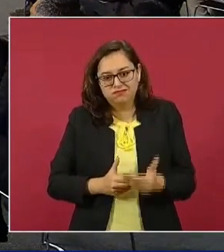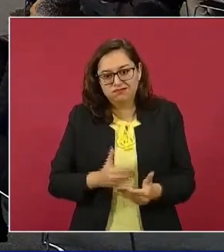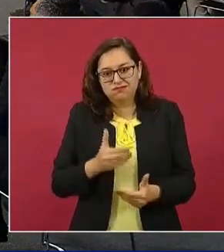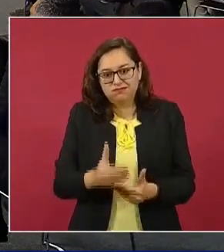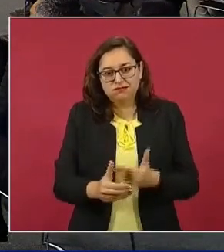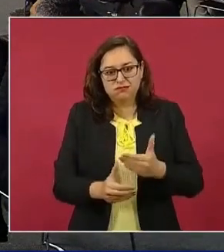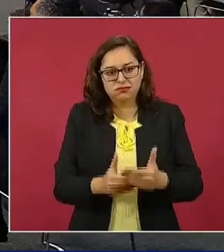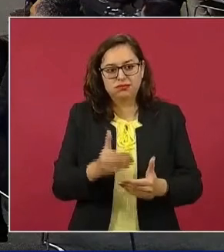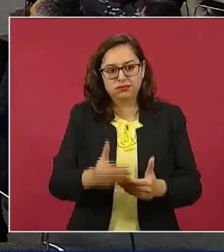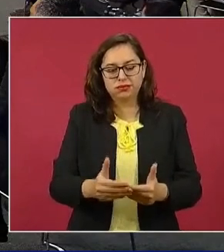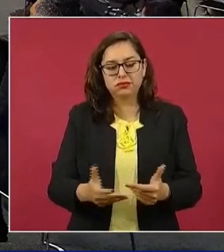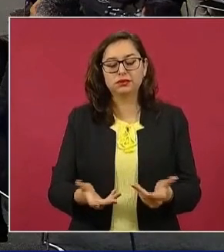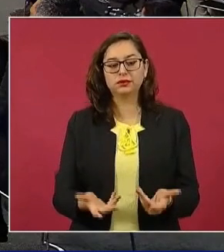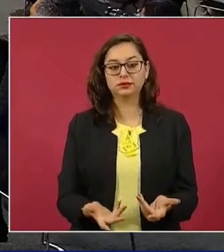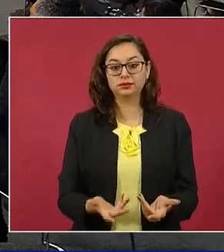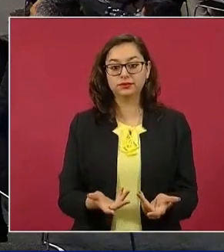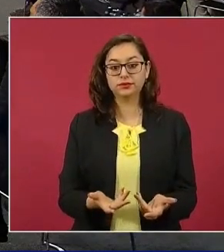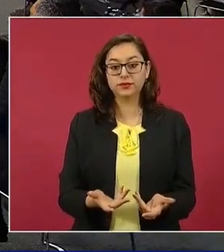Los